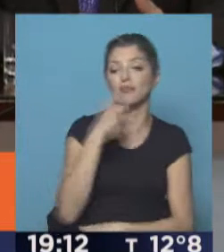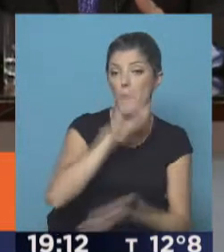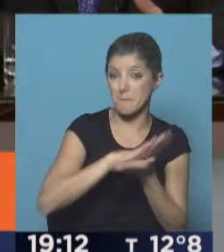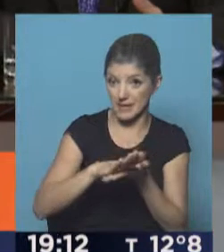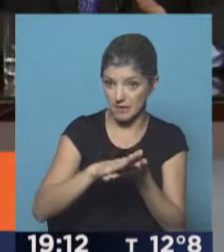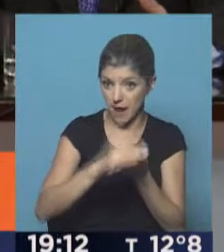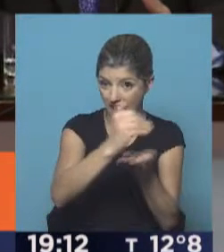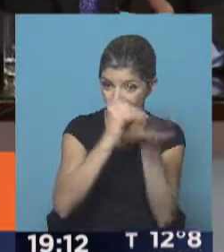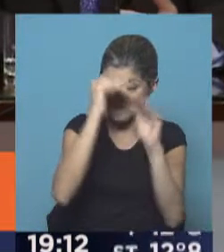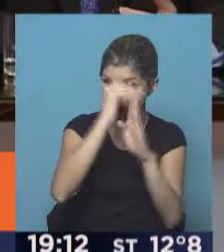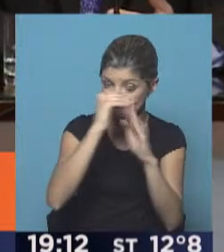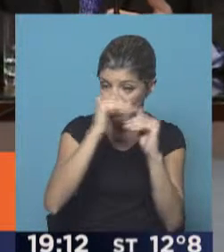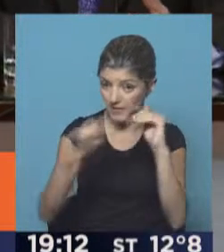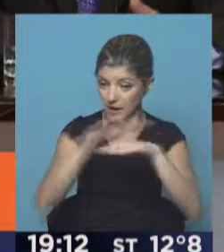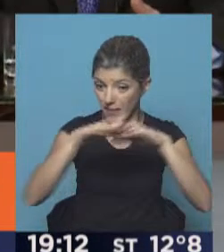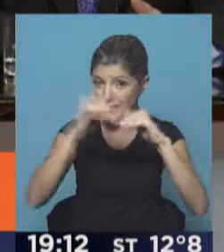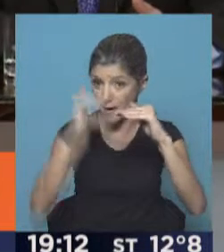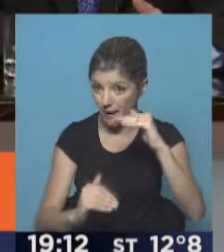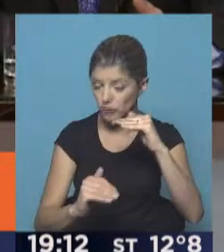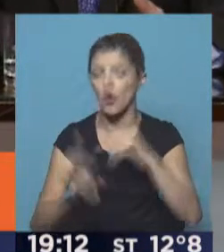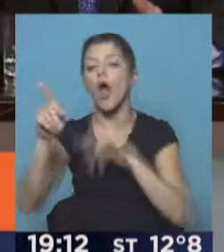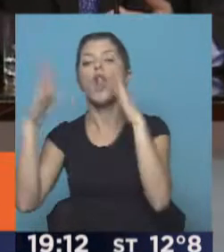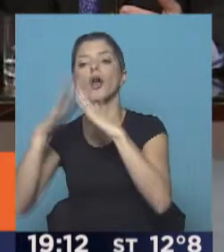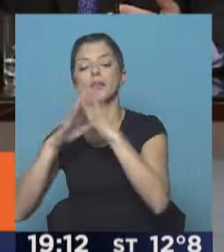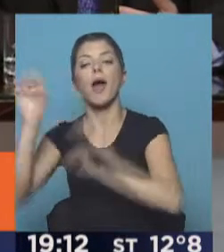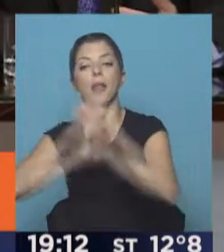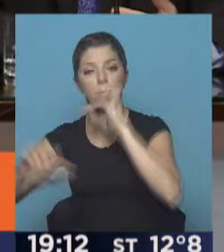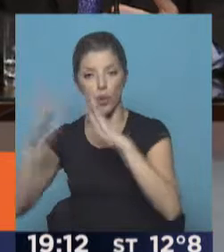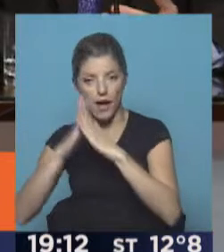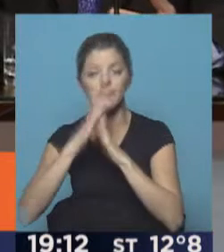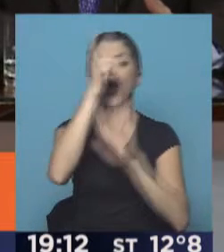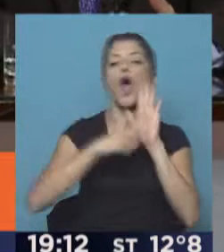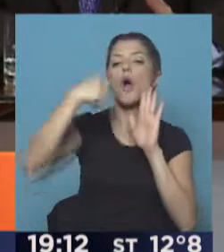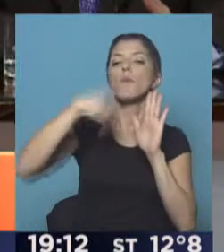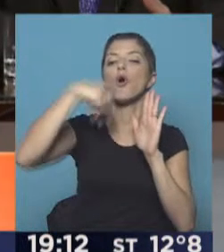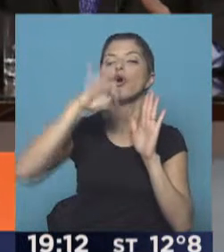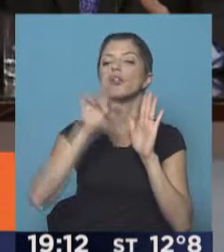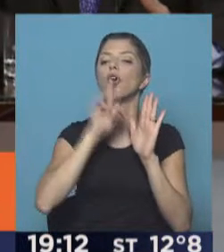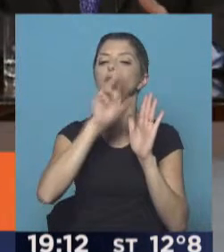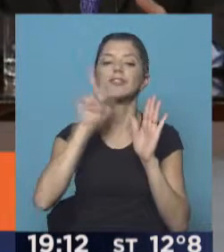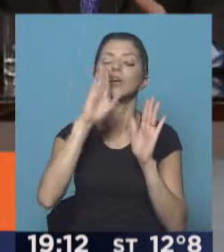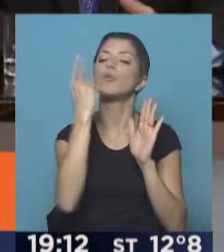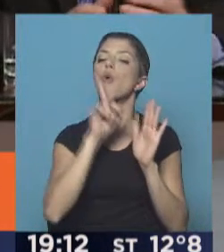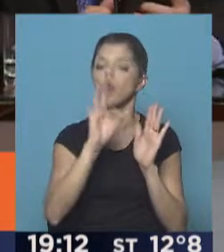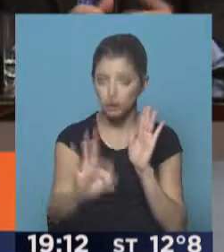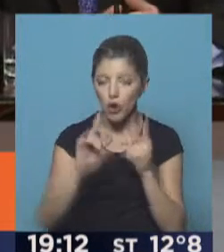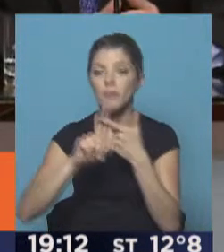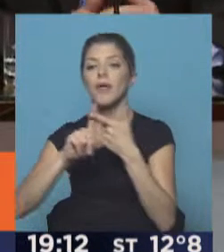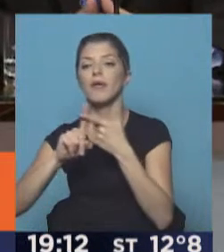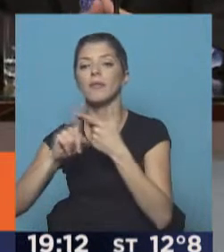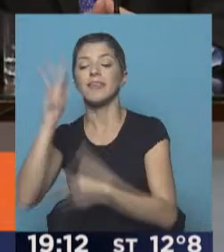el personal de servicio doméstico, los que tienen monotributo social, los usuarios que son discapacitados, y